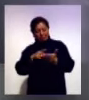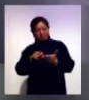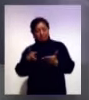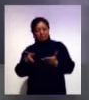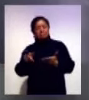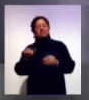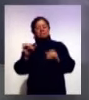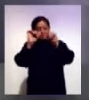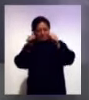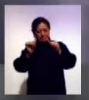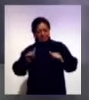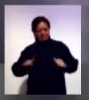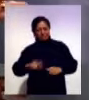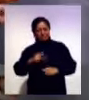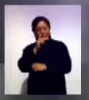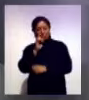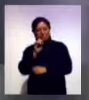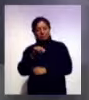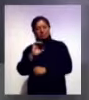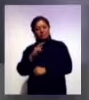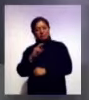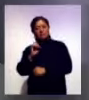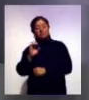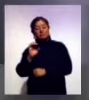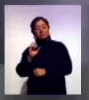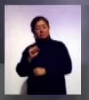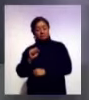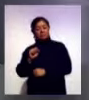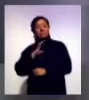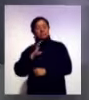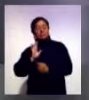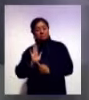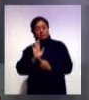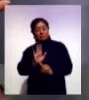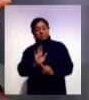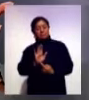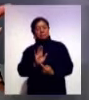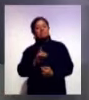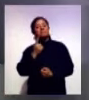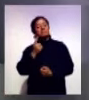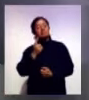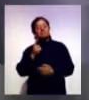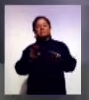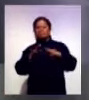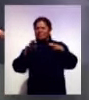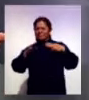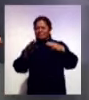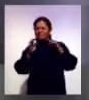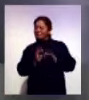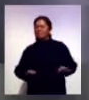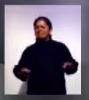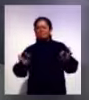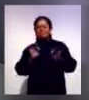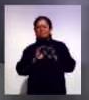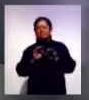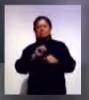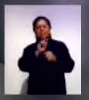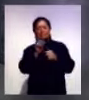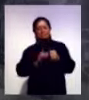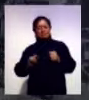ponchos artesanales que fueron presentados en uno de pues los eventos de música alternativa más importantes de nuestro